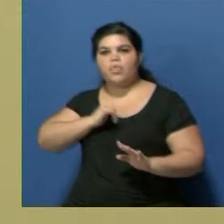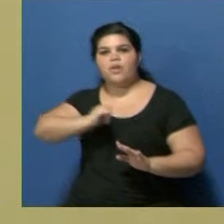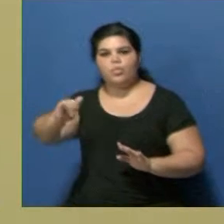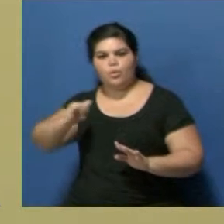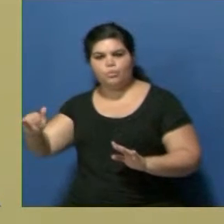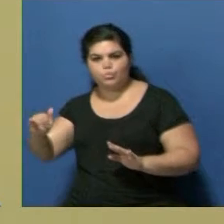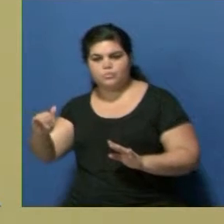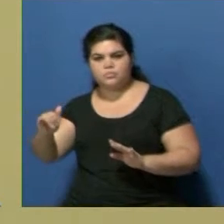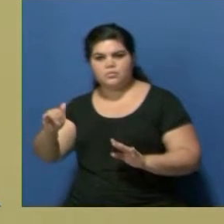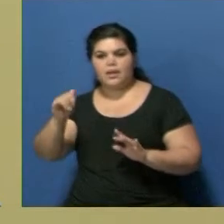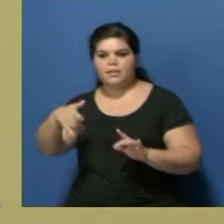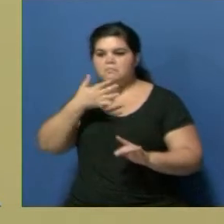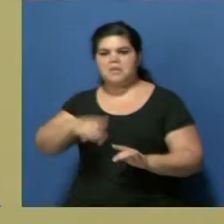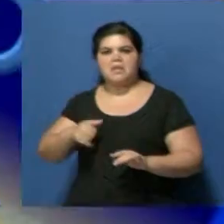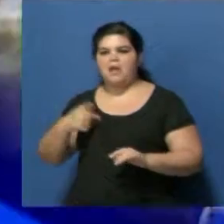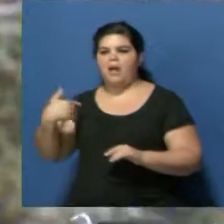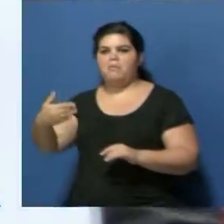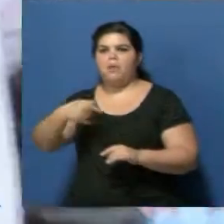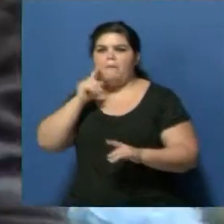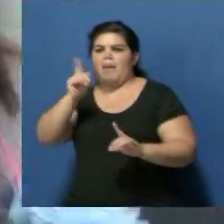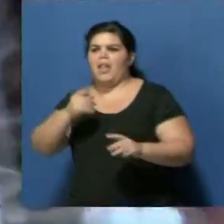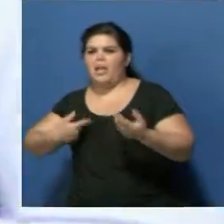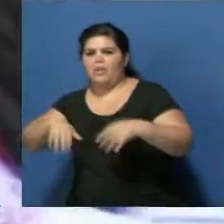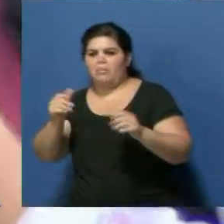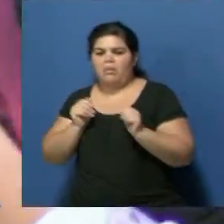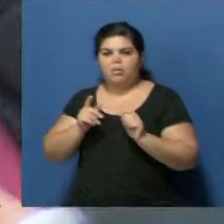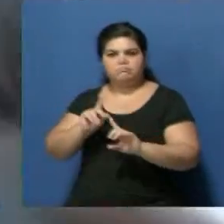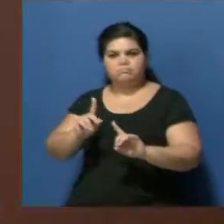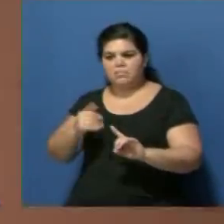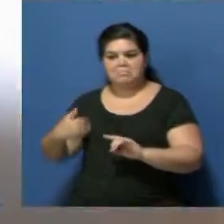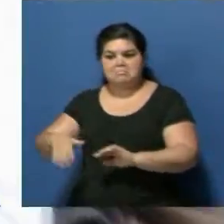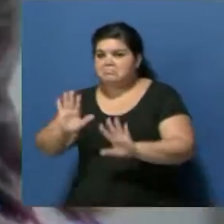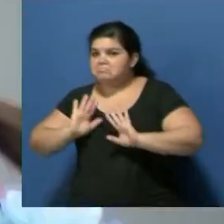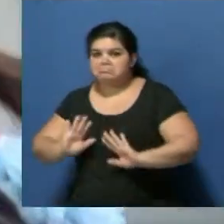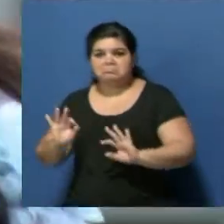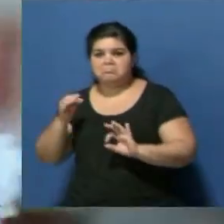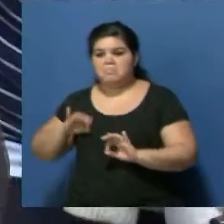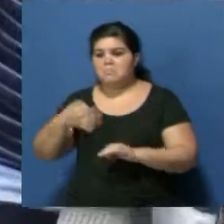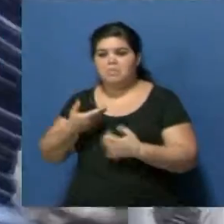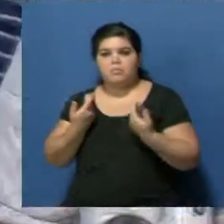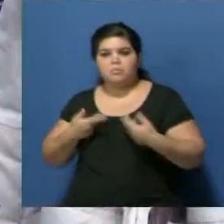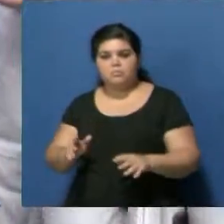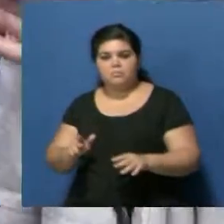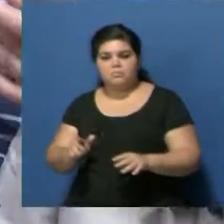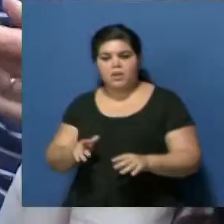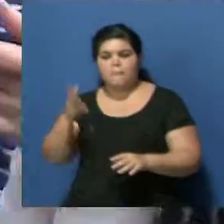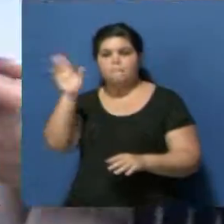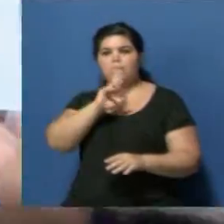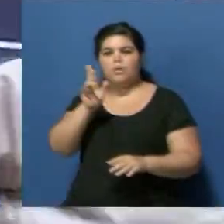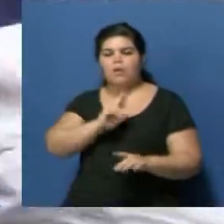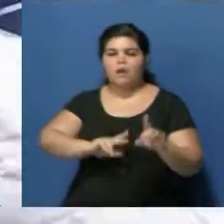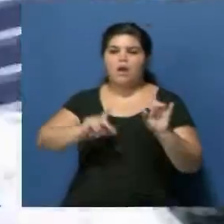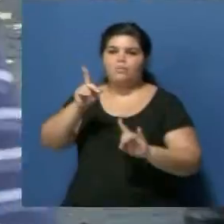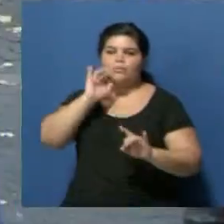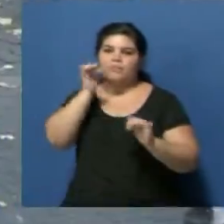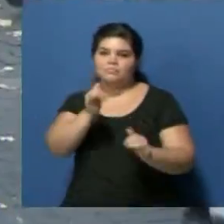y entiendas que no pasa nada, pero no todos los casos son el mío. Claro. Hay muchos casos de muchas chicas que están, que me